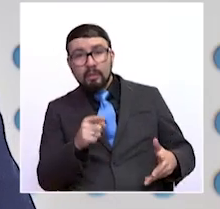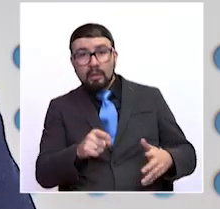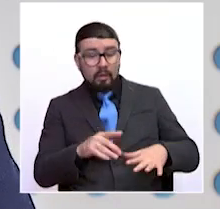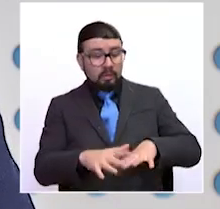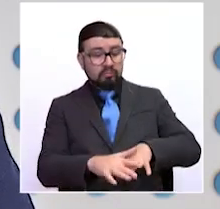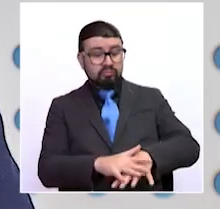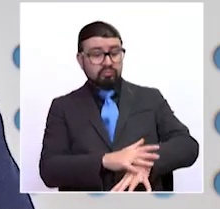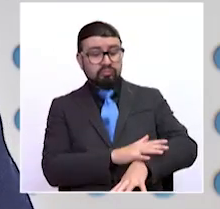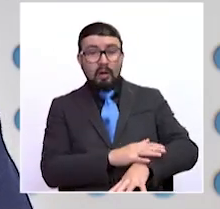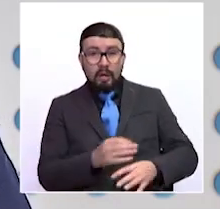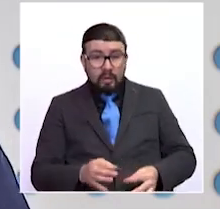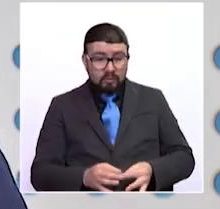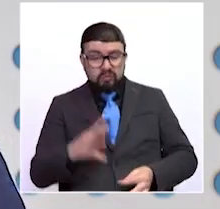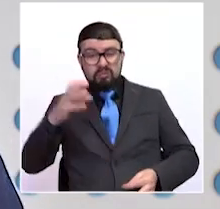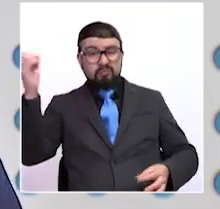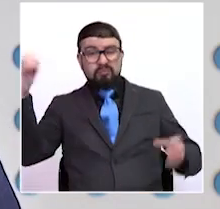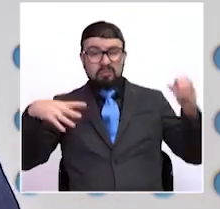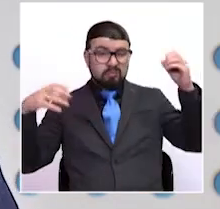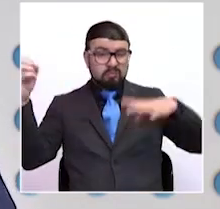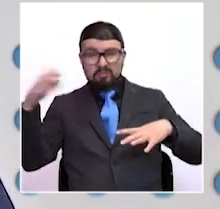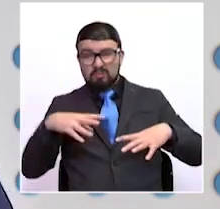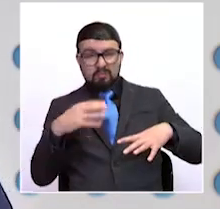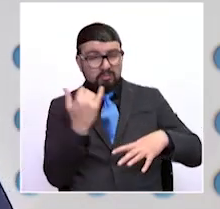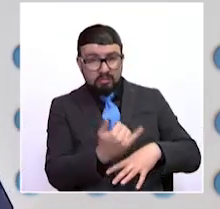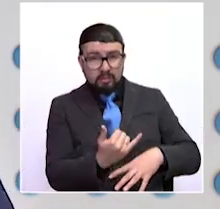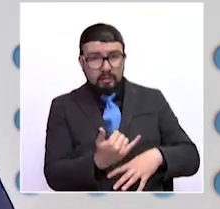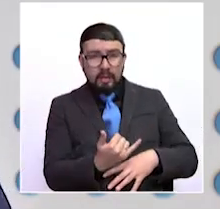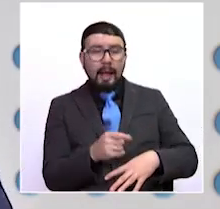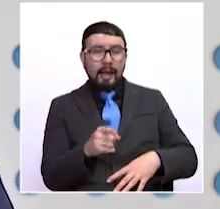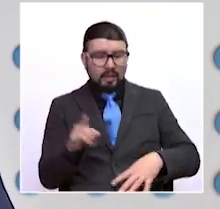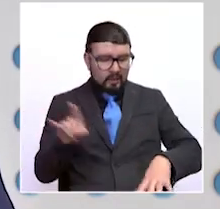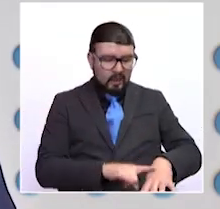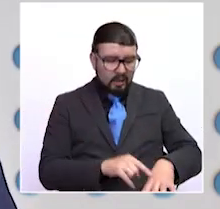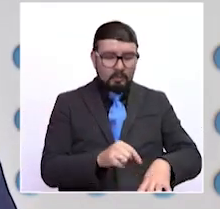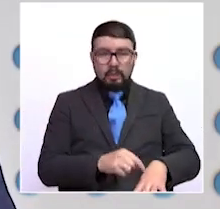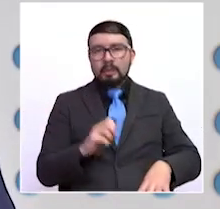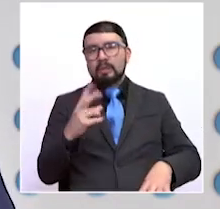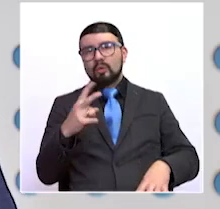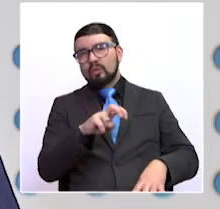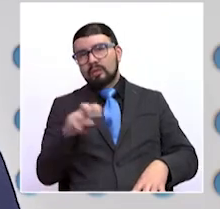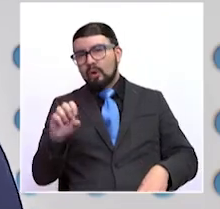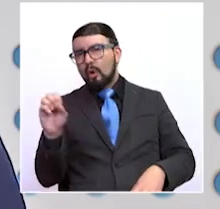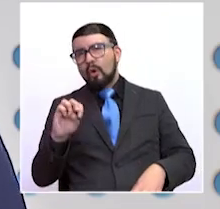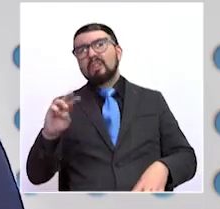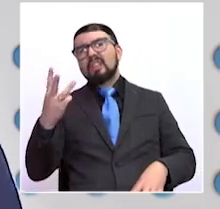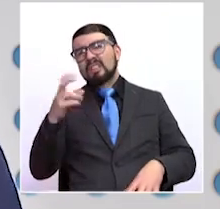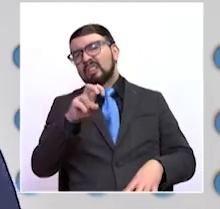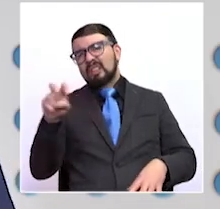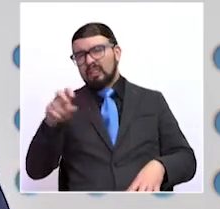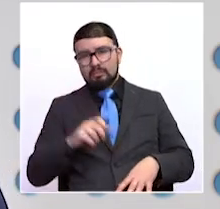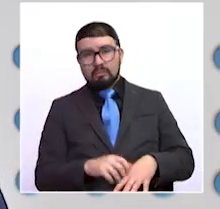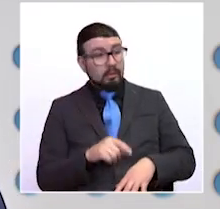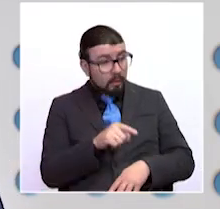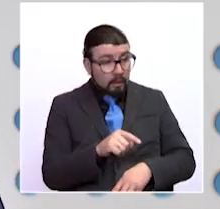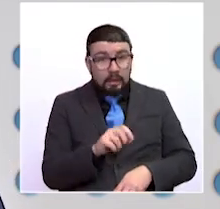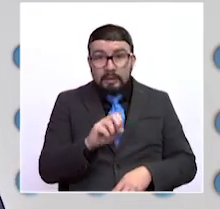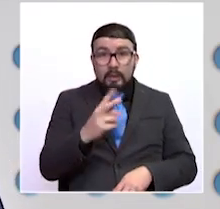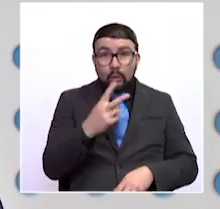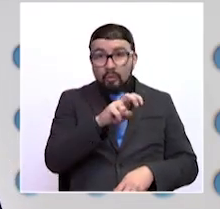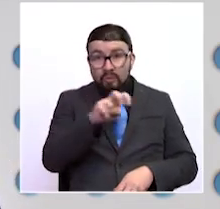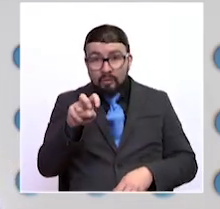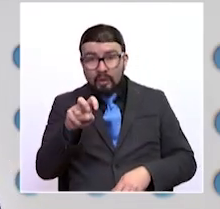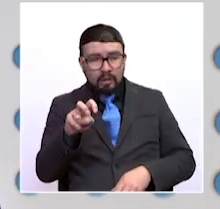si es por pólvora generalmente, llega en segundo o tercer grado. Si es en segundo grado, pues tiene